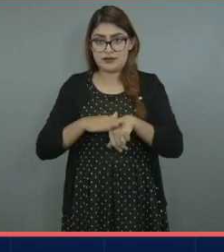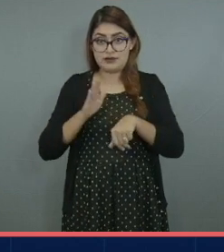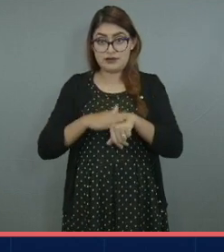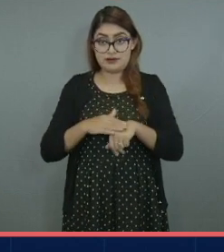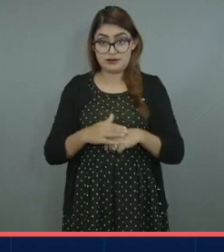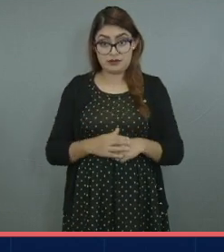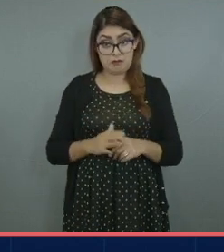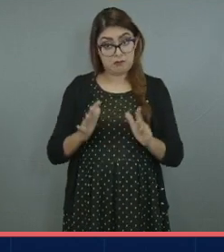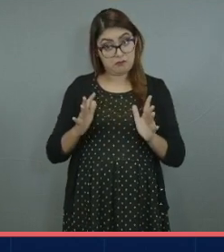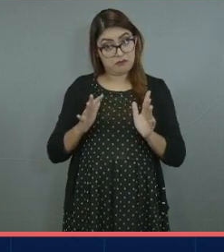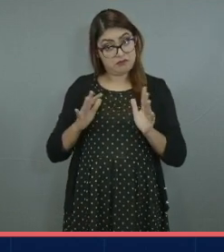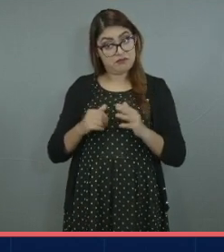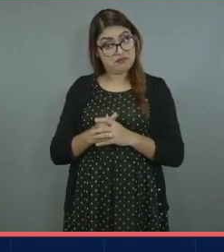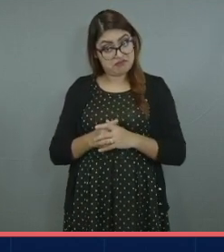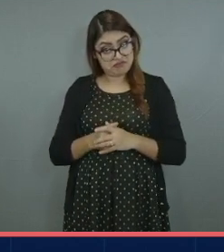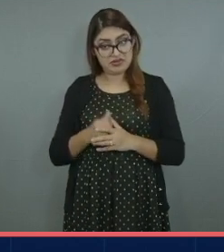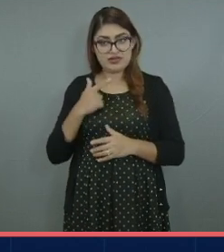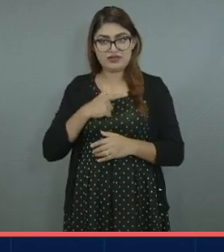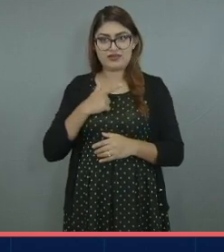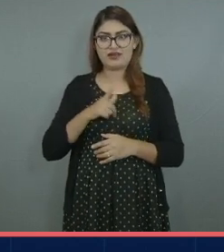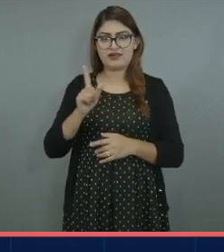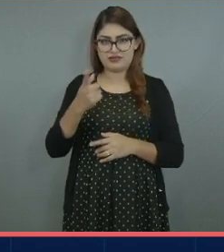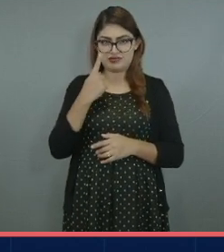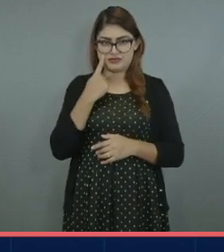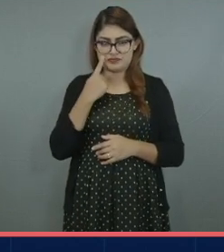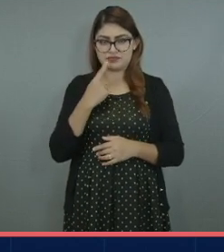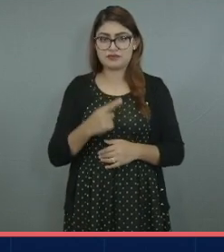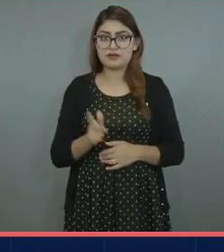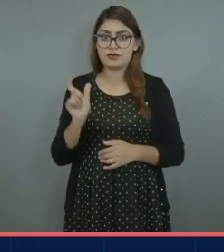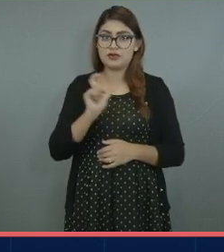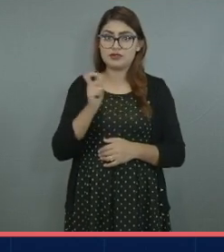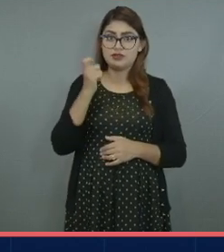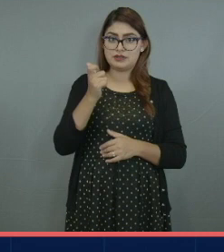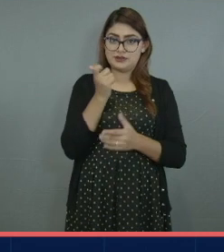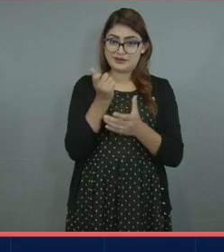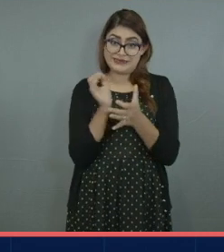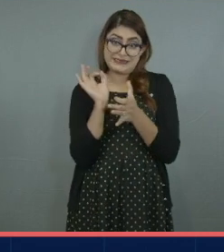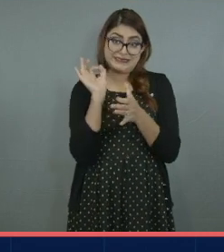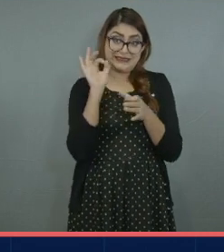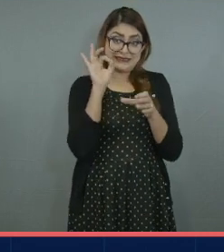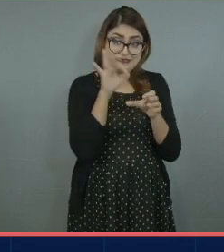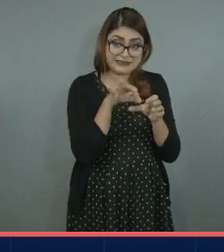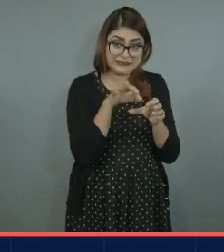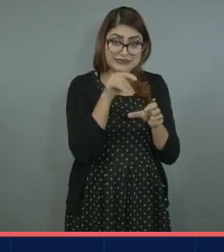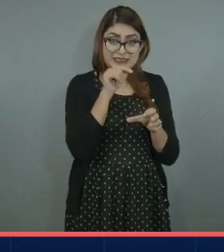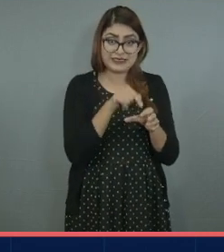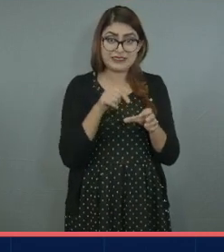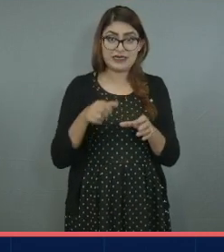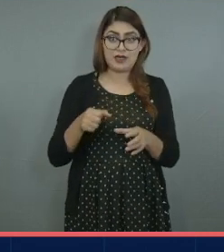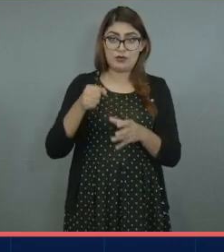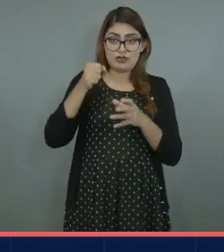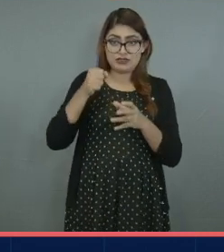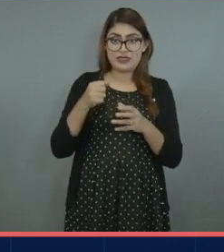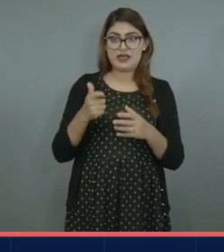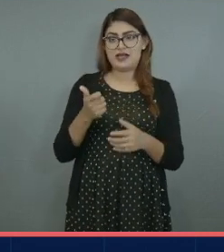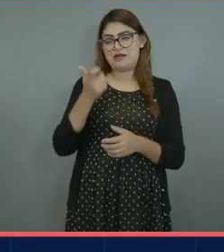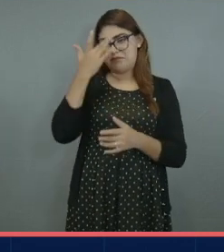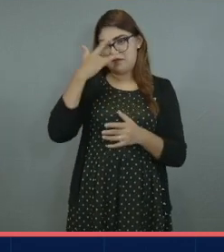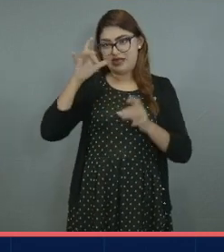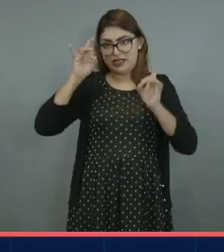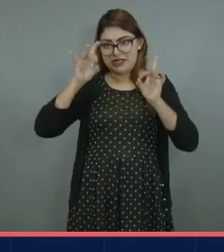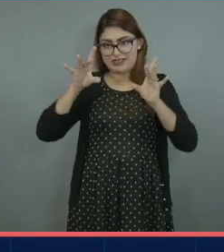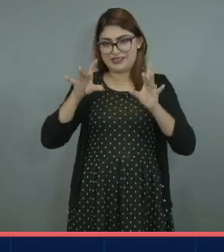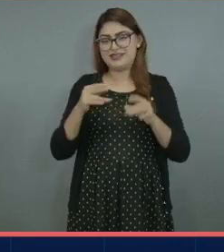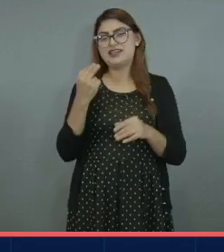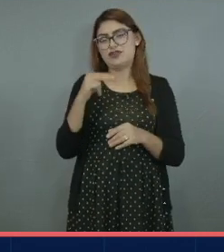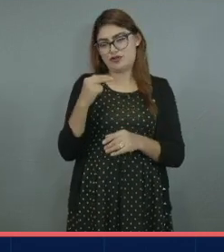¿Te gusta el concepto? Con atención. Cuando el dinero entra a la bolsa mágica que ahora conocemos como tu Afore, cuenta de